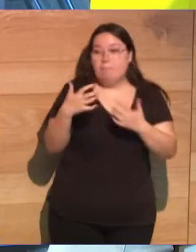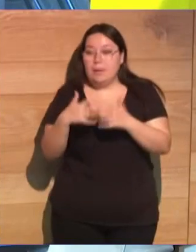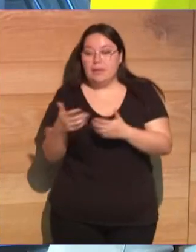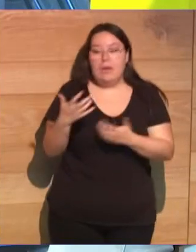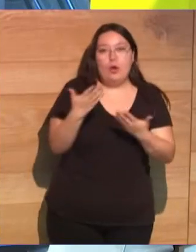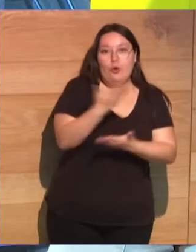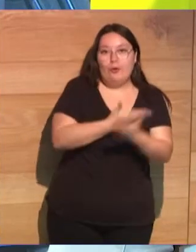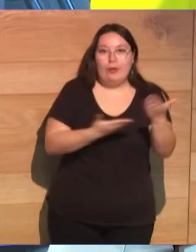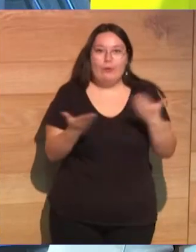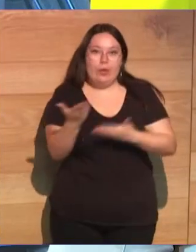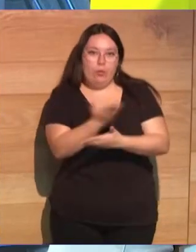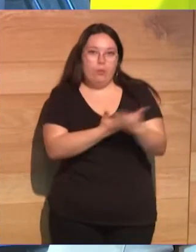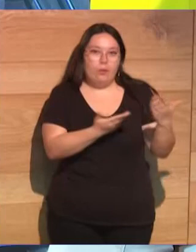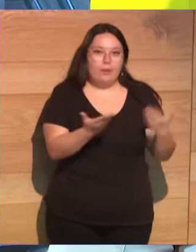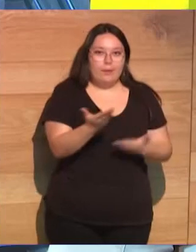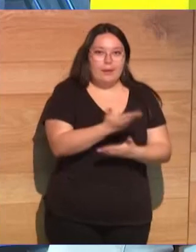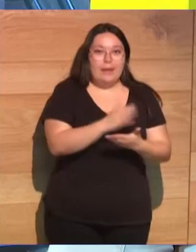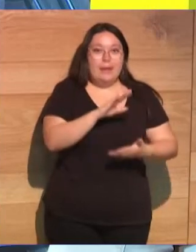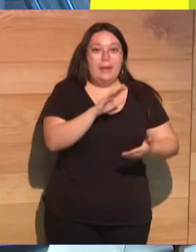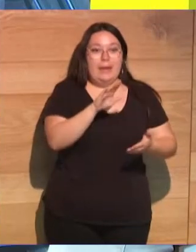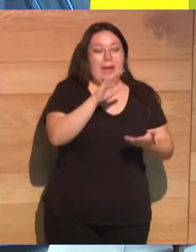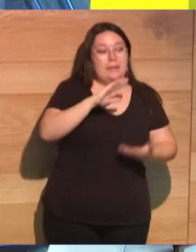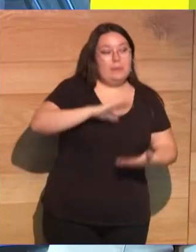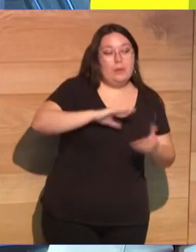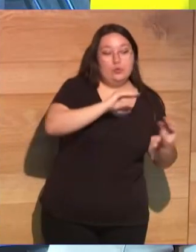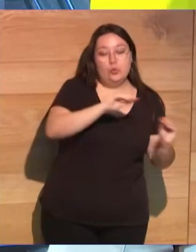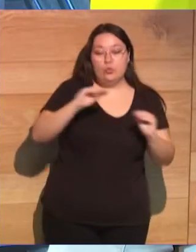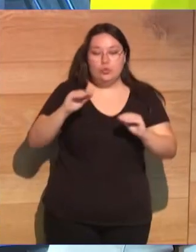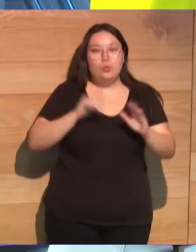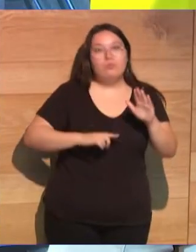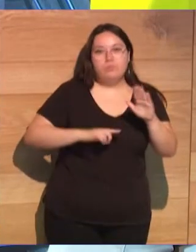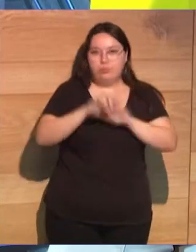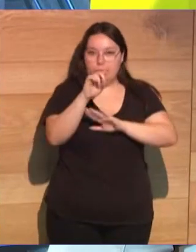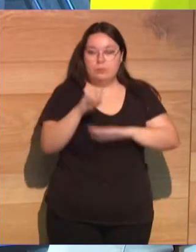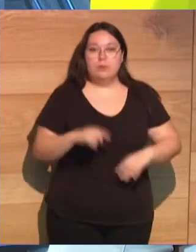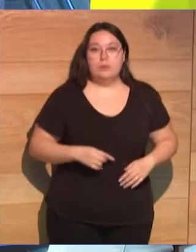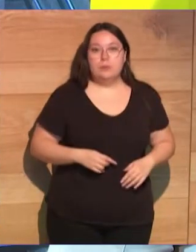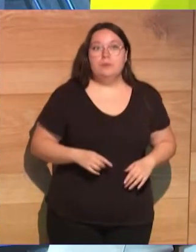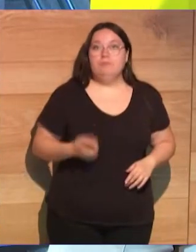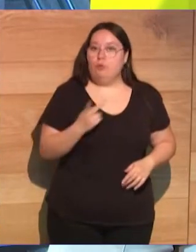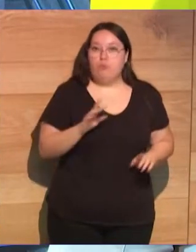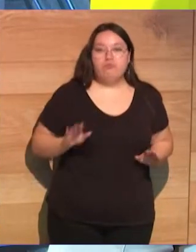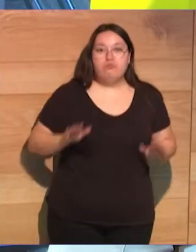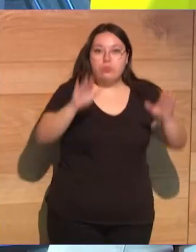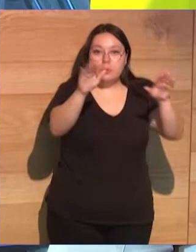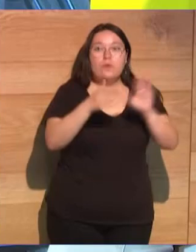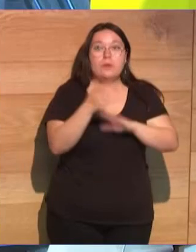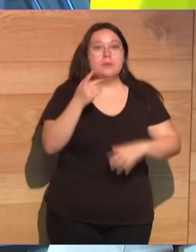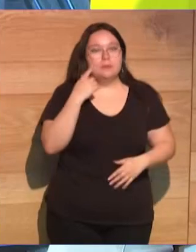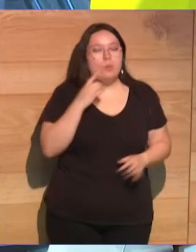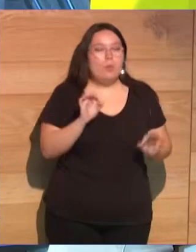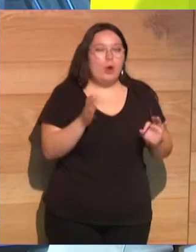persona-máquina y cómo potencia las capacidades de los dos, ¿no? Entonces yo creo que un poquito van por ahí los tiros, el